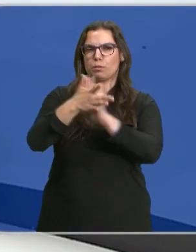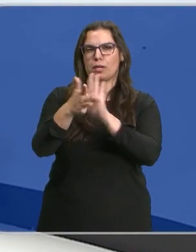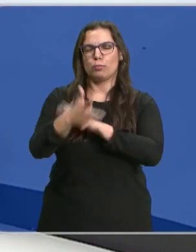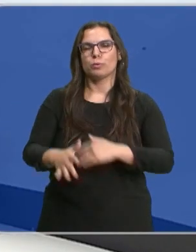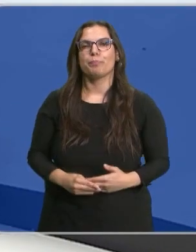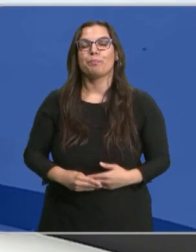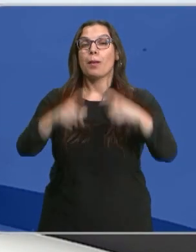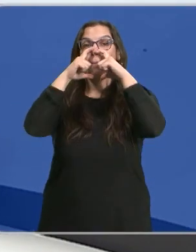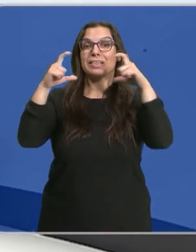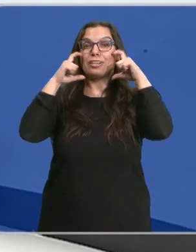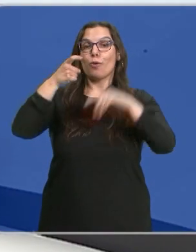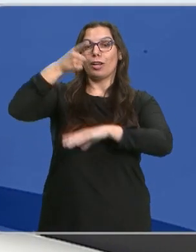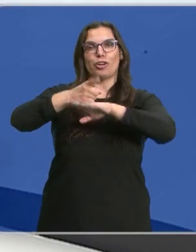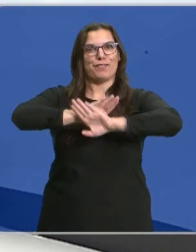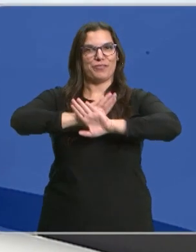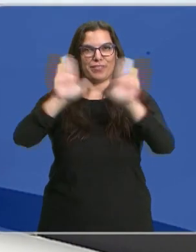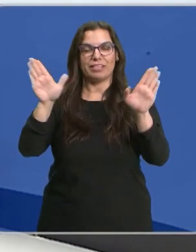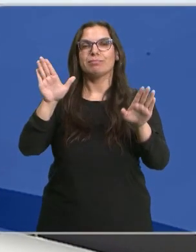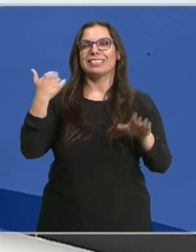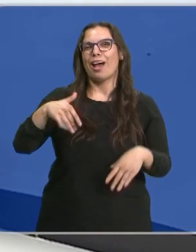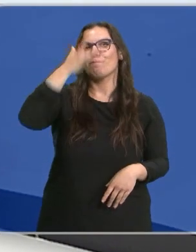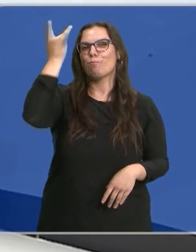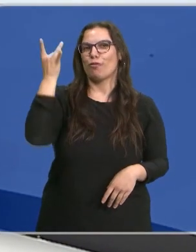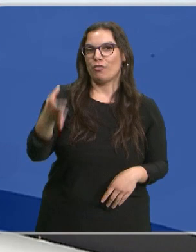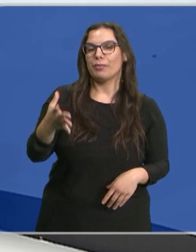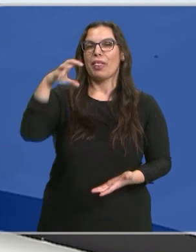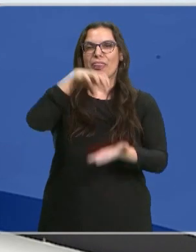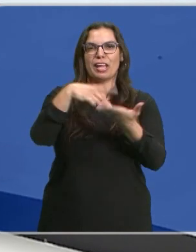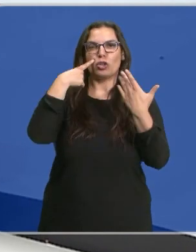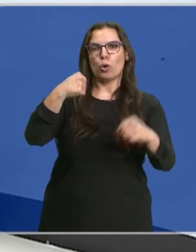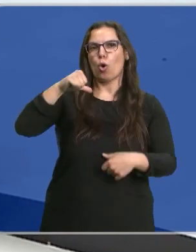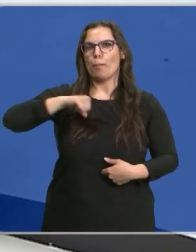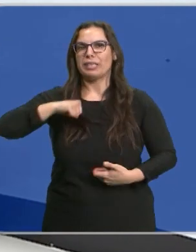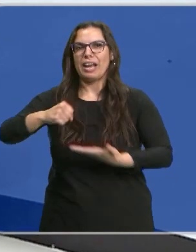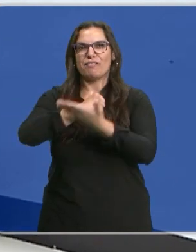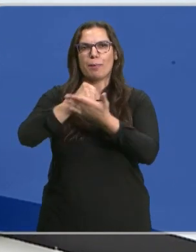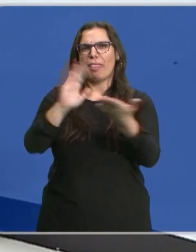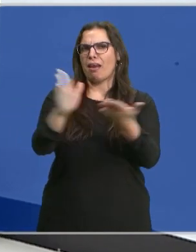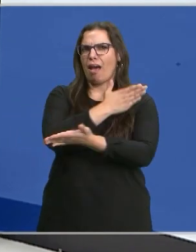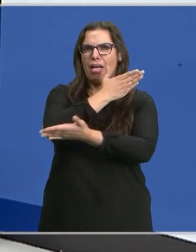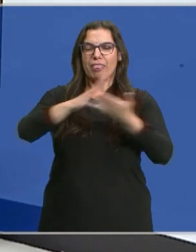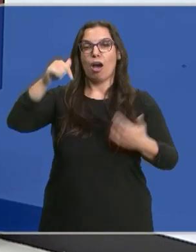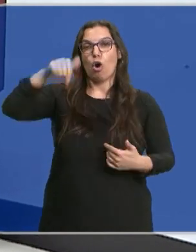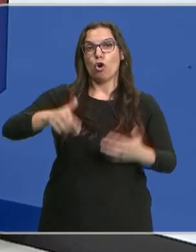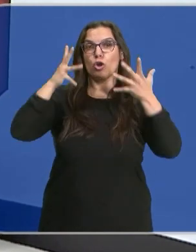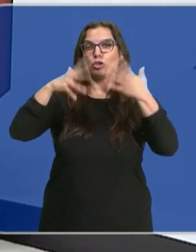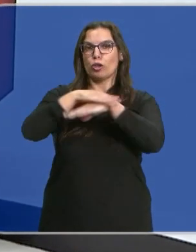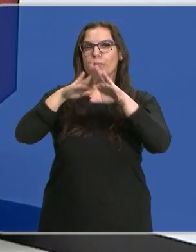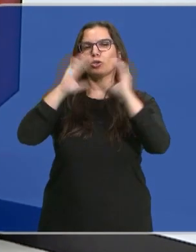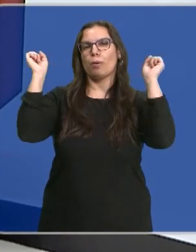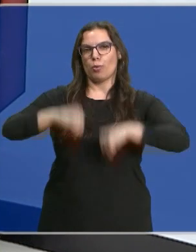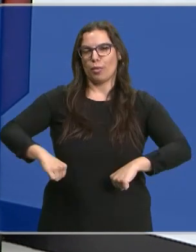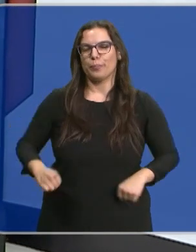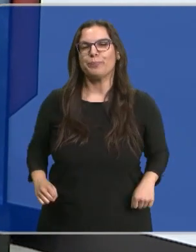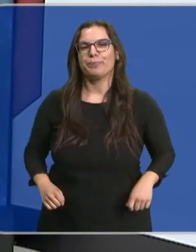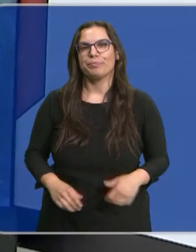Las mascarillas dejan de ser obligatorias. Ahora sí, en centros de salud, hospitales y farmacias. Lo ha aprobado hoy el Consejo de Ministros,